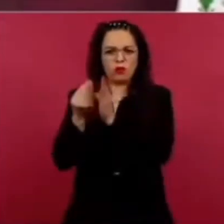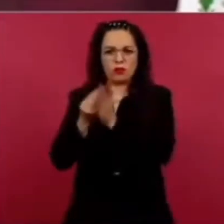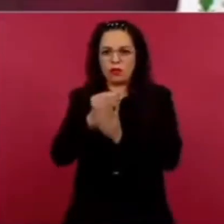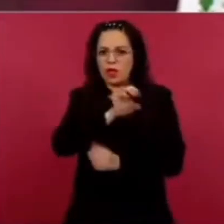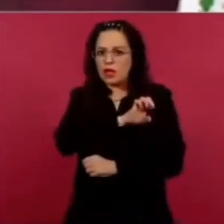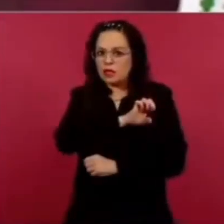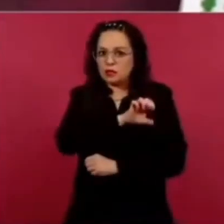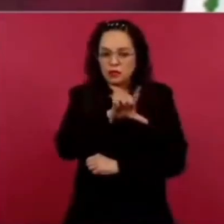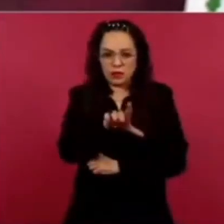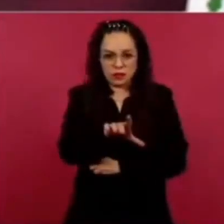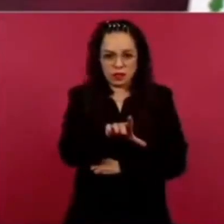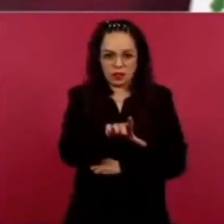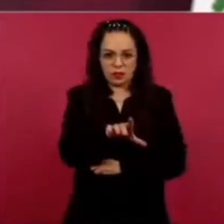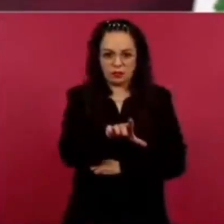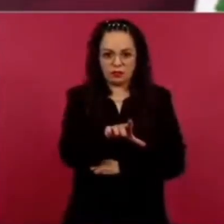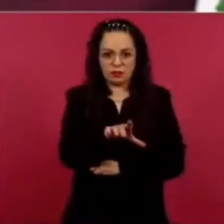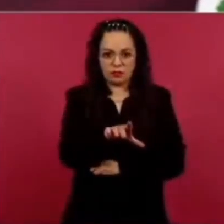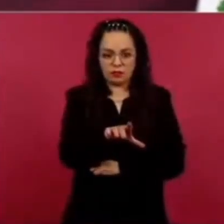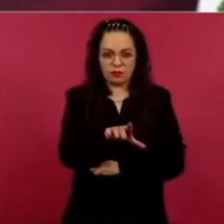de prebendas.